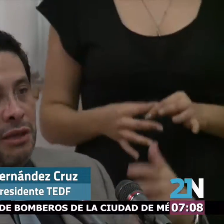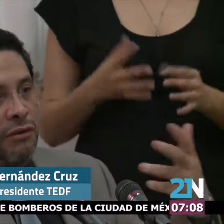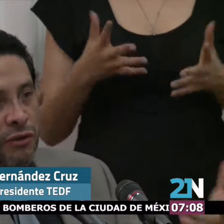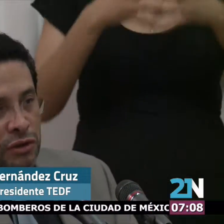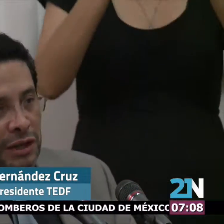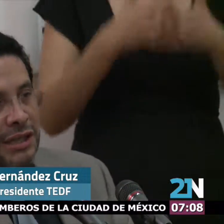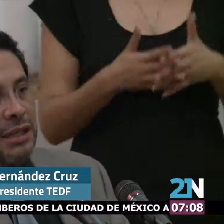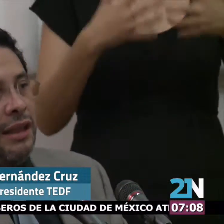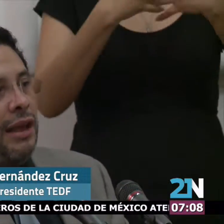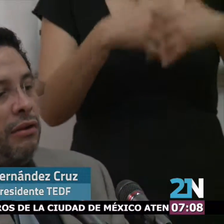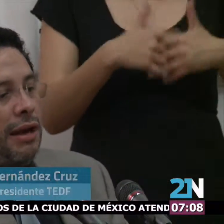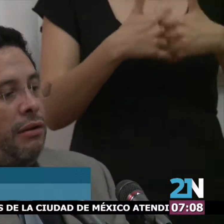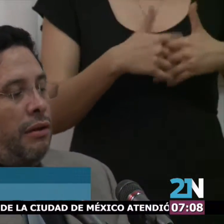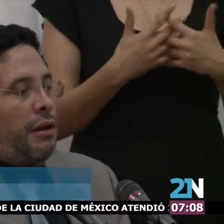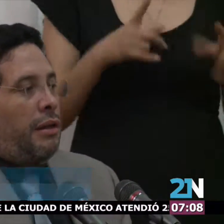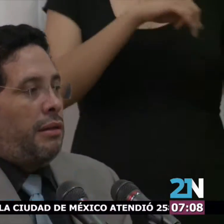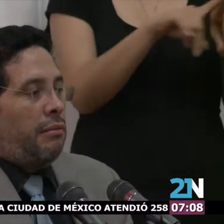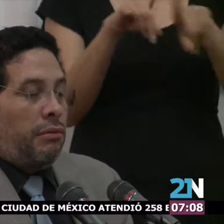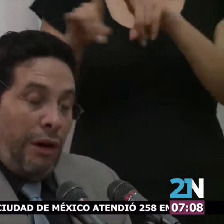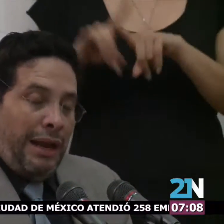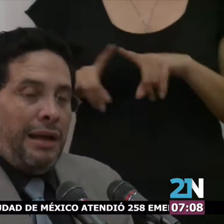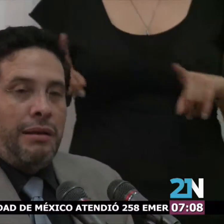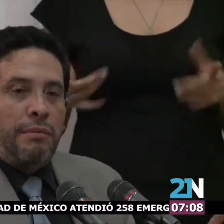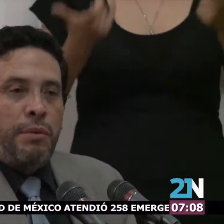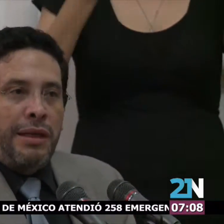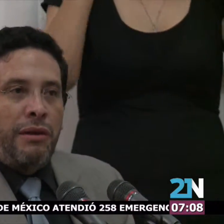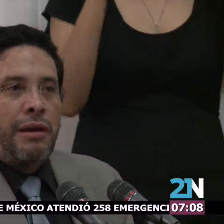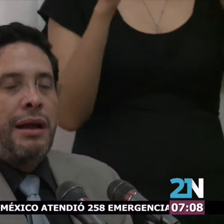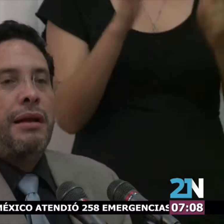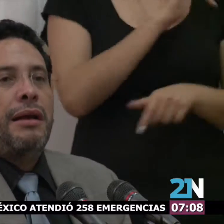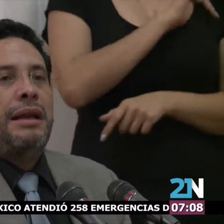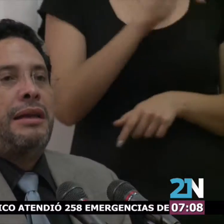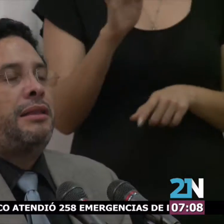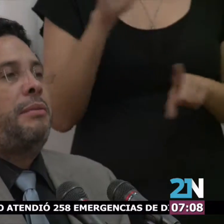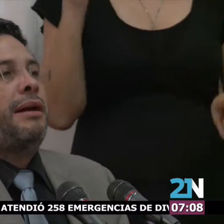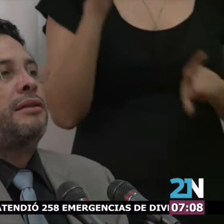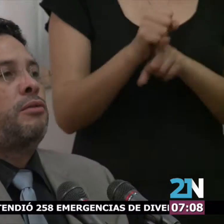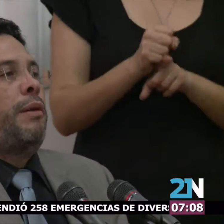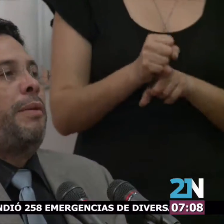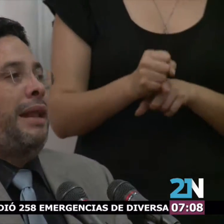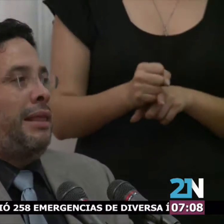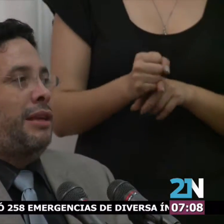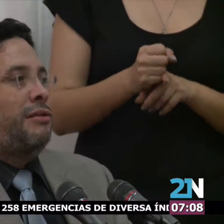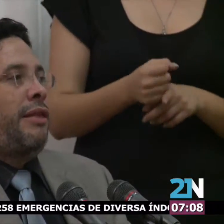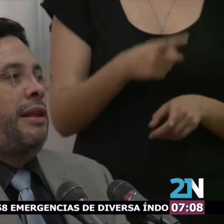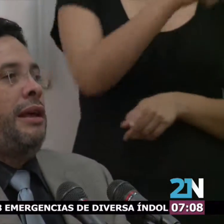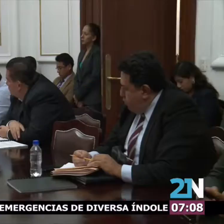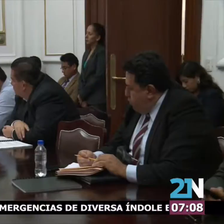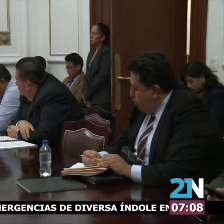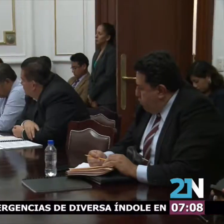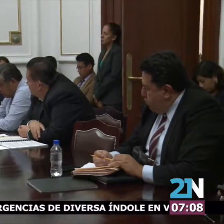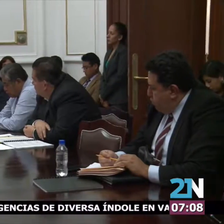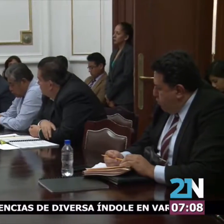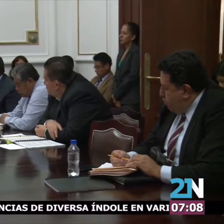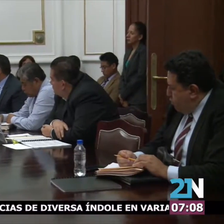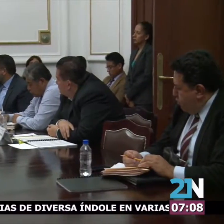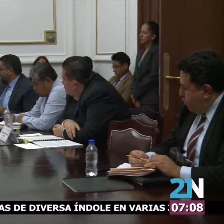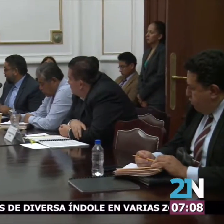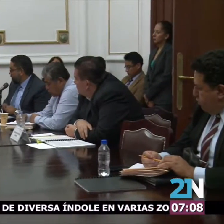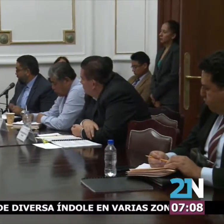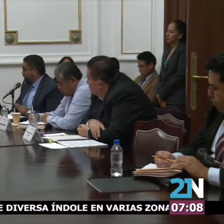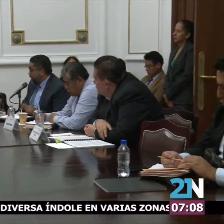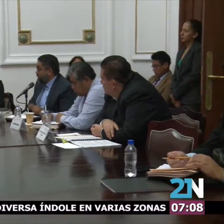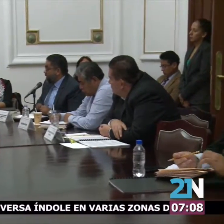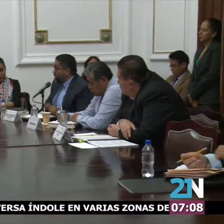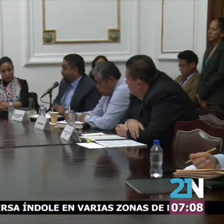estructura, diseño y funciones que se le dé al órgano, ojalá pueda lograr legitimar su papel ante la ciudadanía. Los legisladores señalaron que